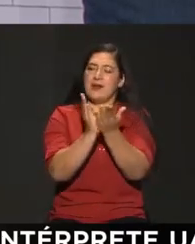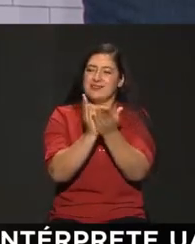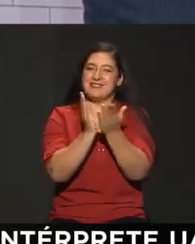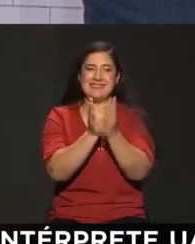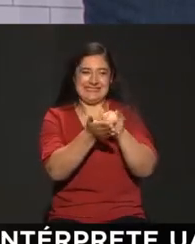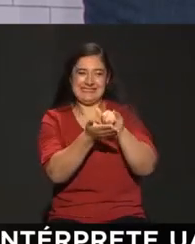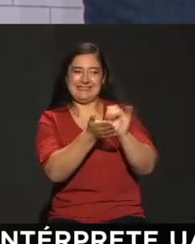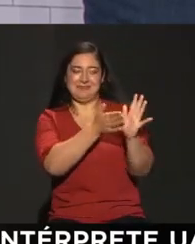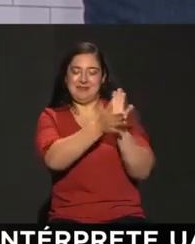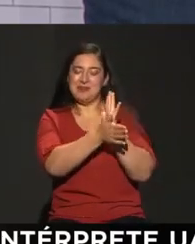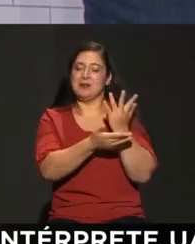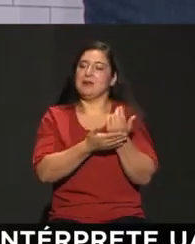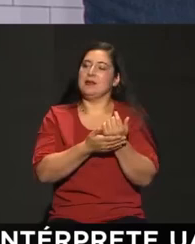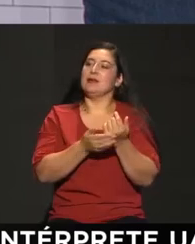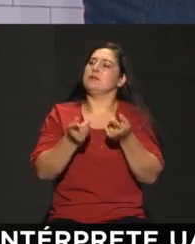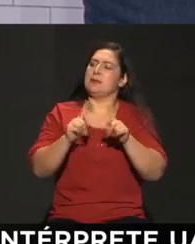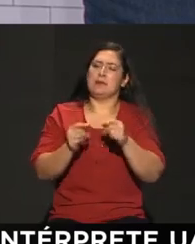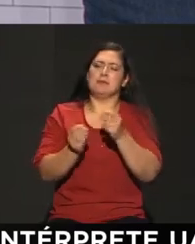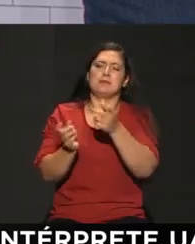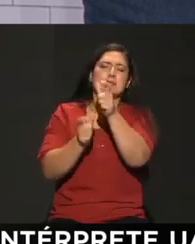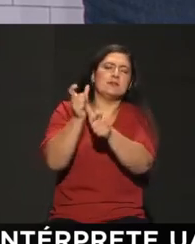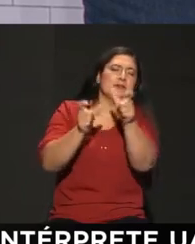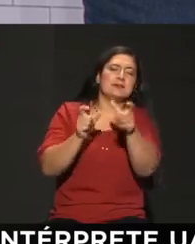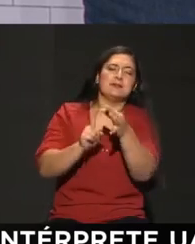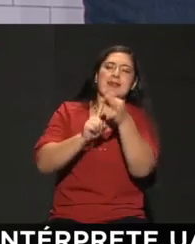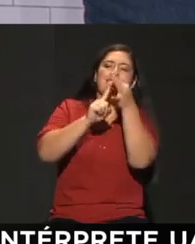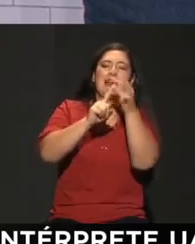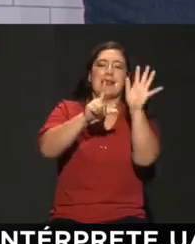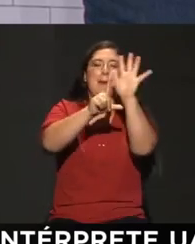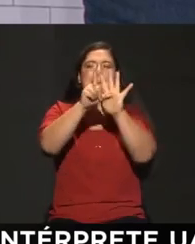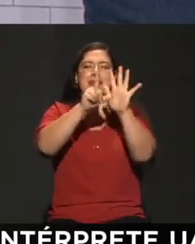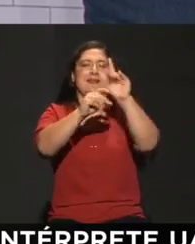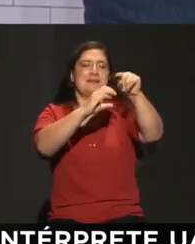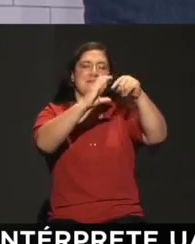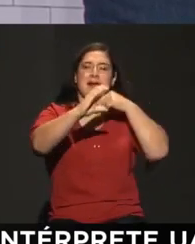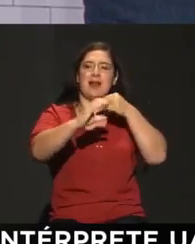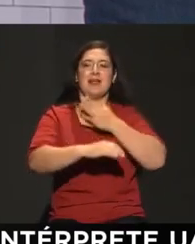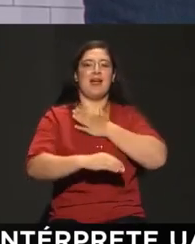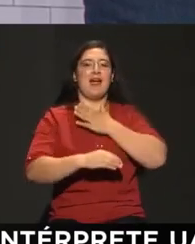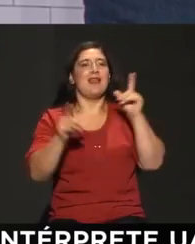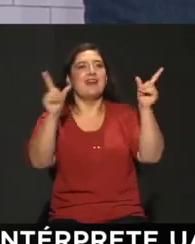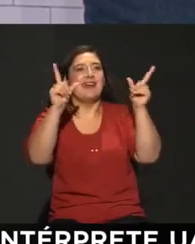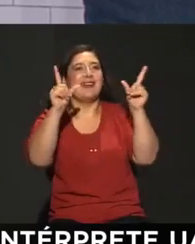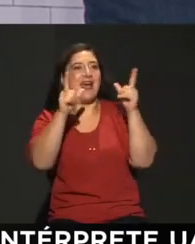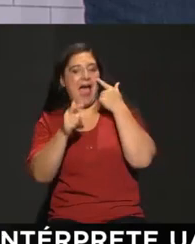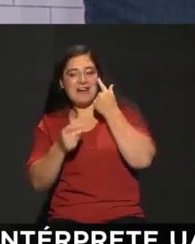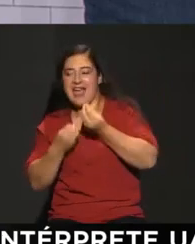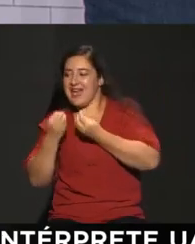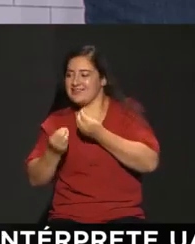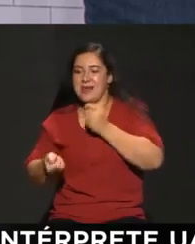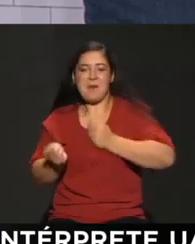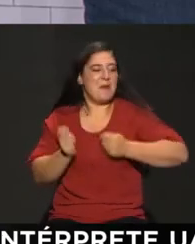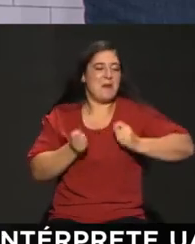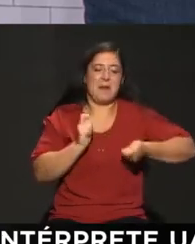estabas contando, y a todas las personas en especial que nos enviaron sus videos, que siempre estuvieron en casa armando sus bandas,